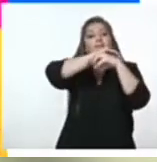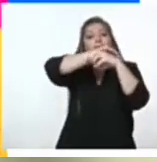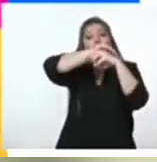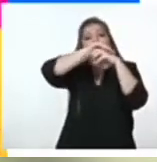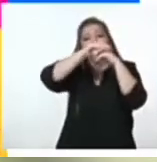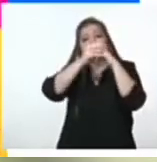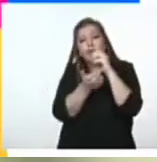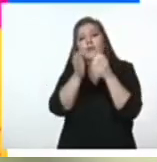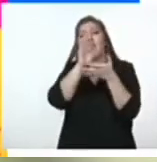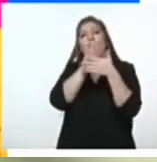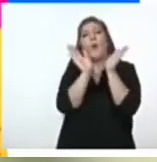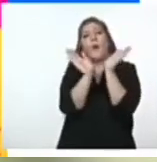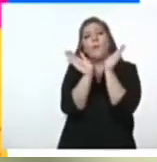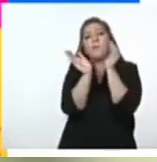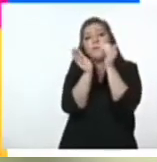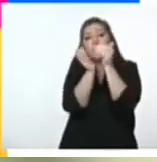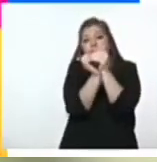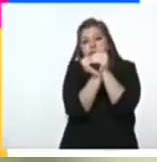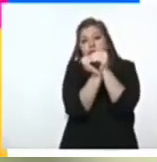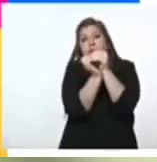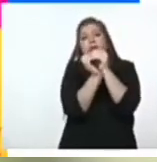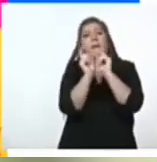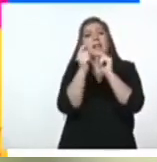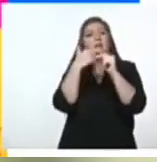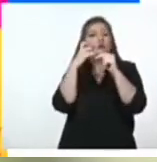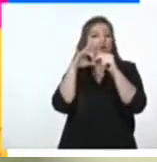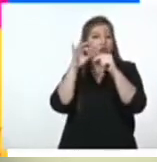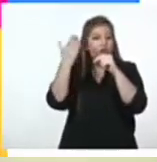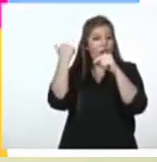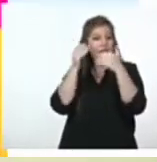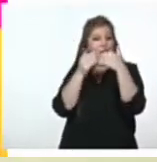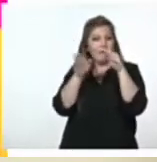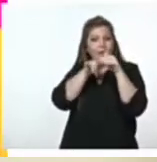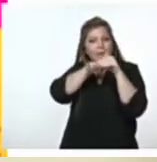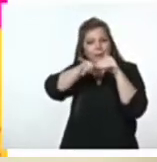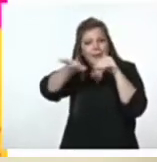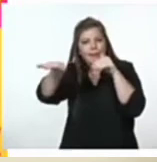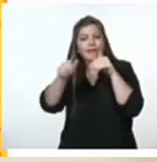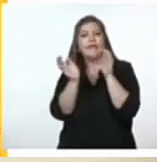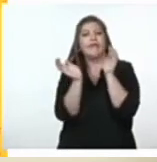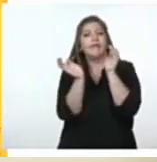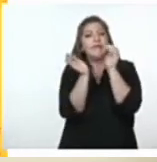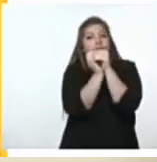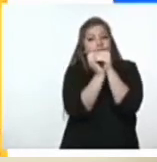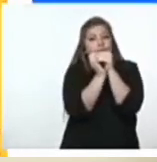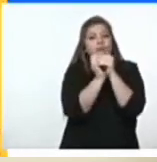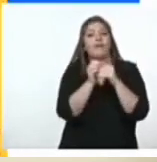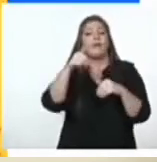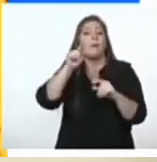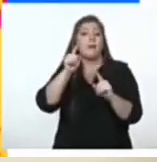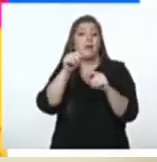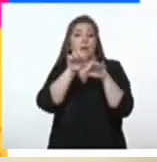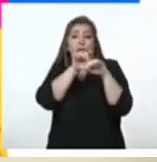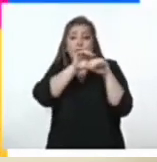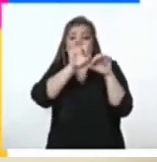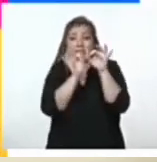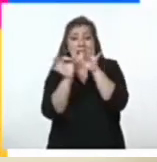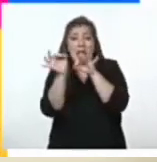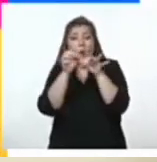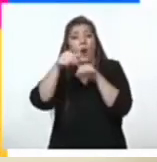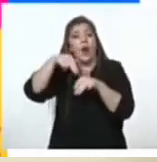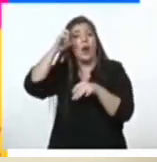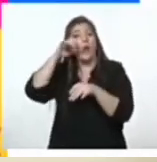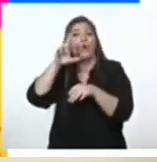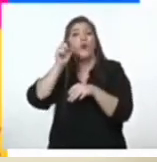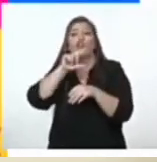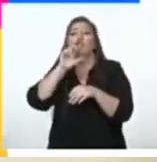repolariza, cerrándose los canales para el sodio que estaban abiertos por la presencia del neurotransmisor. El neurotransmisor es destruido por